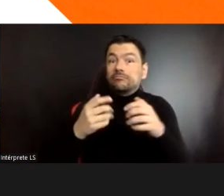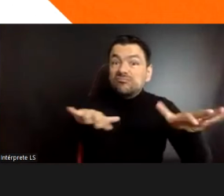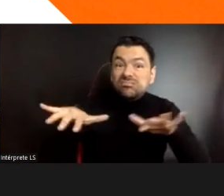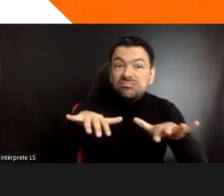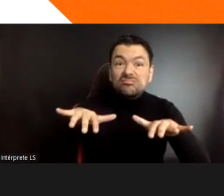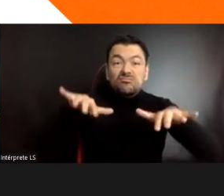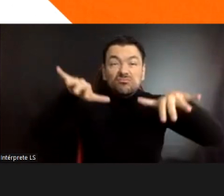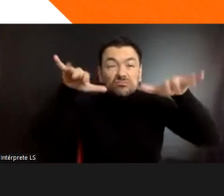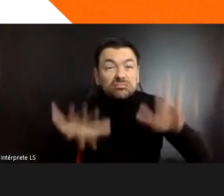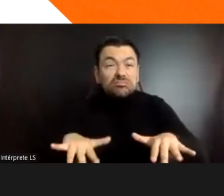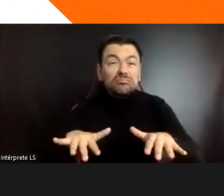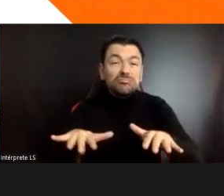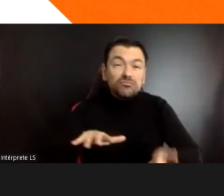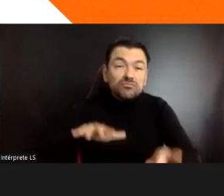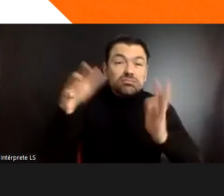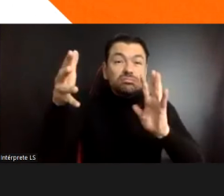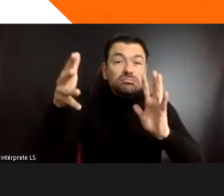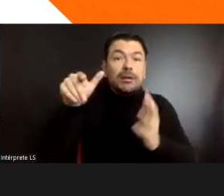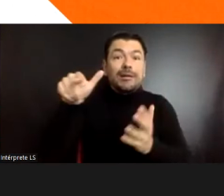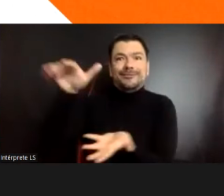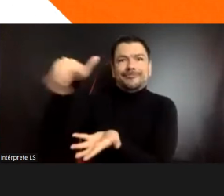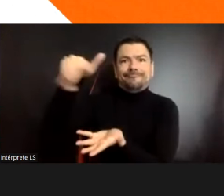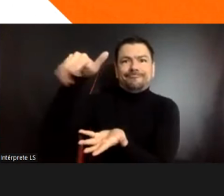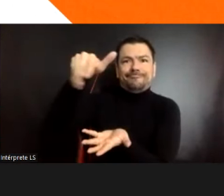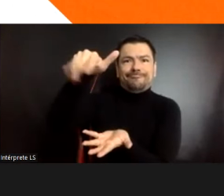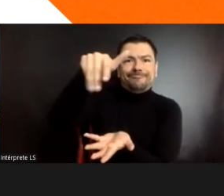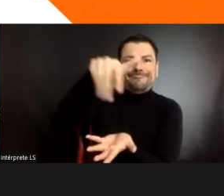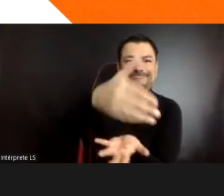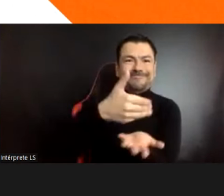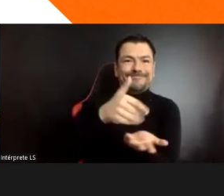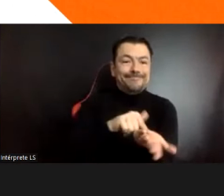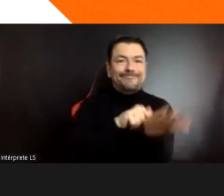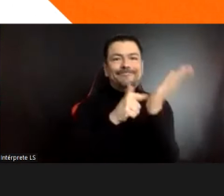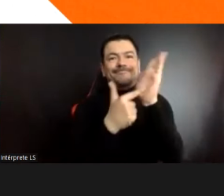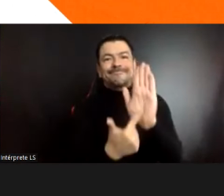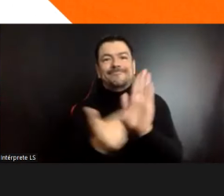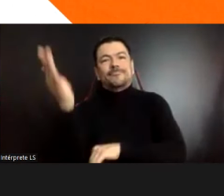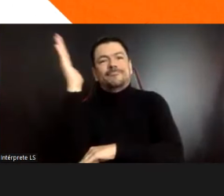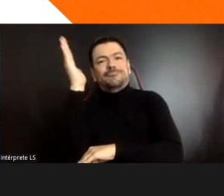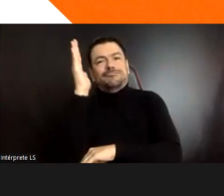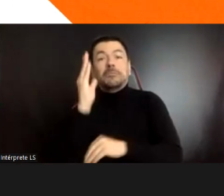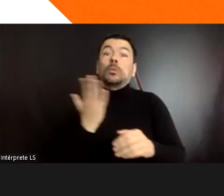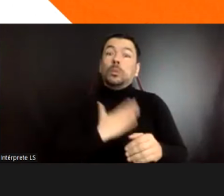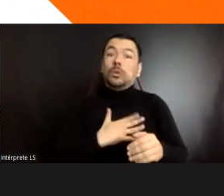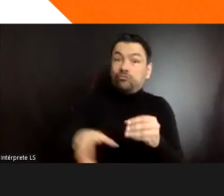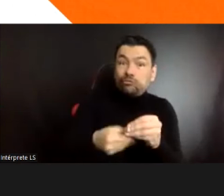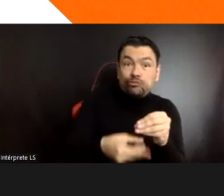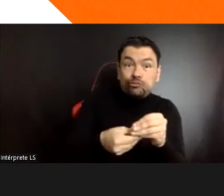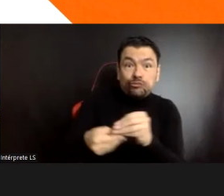que se va a reforzar posterior a esto. Así que quiero agradecerle a nuestro